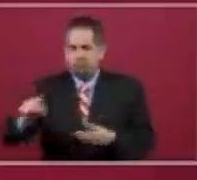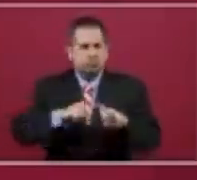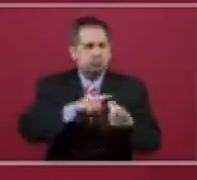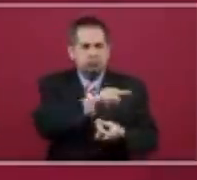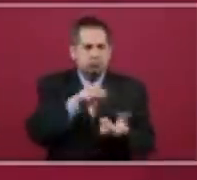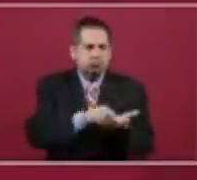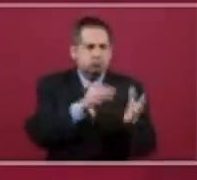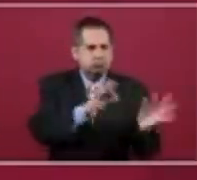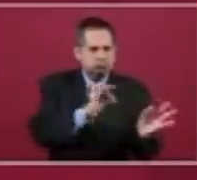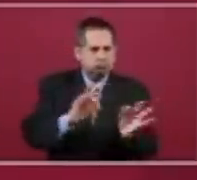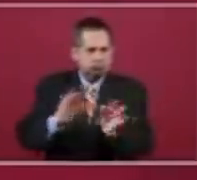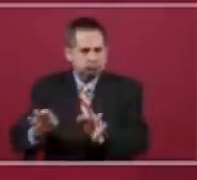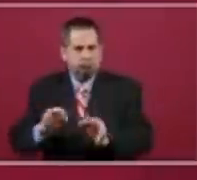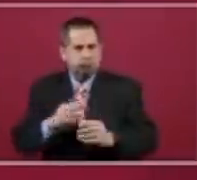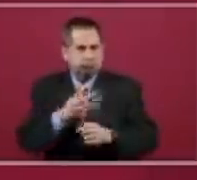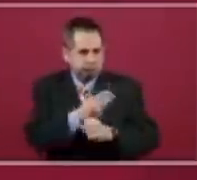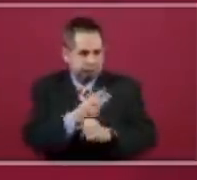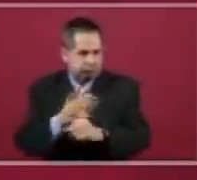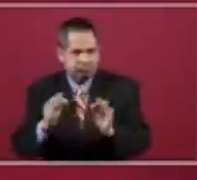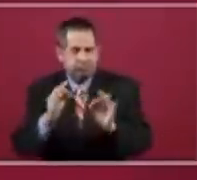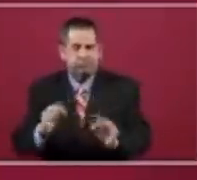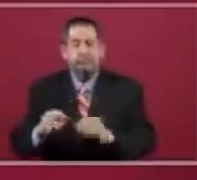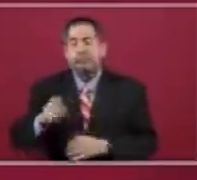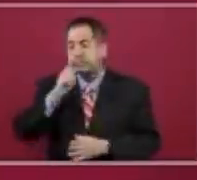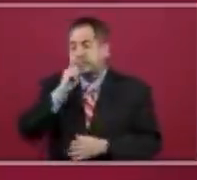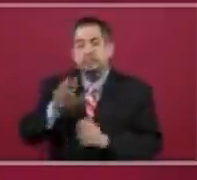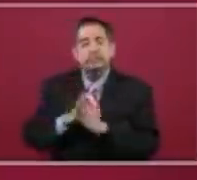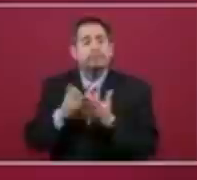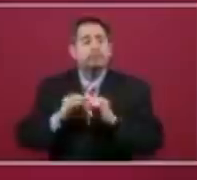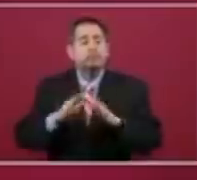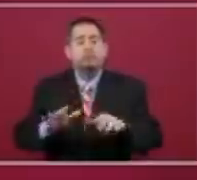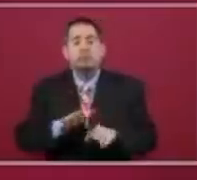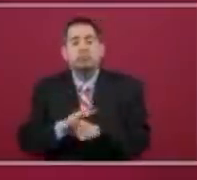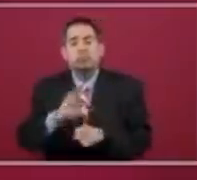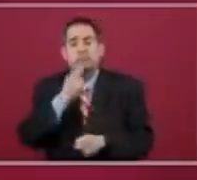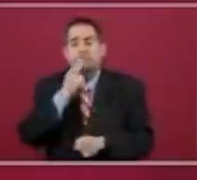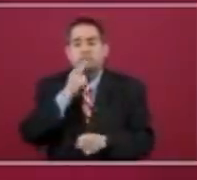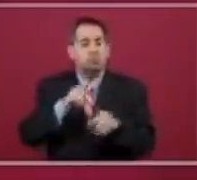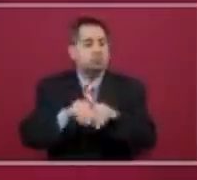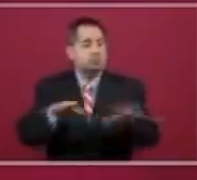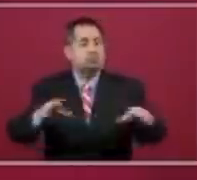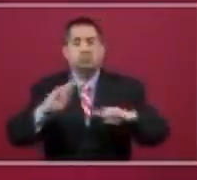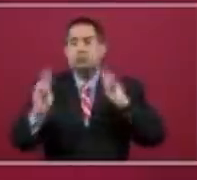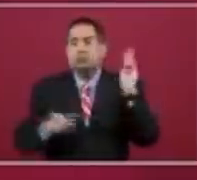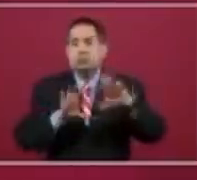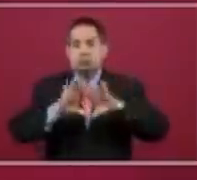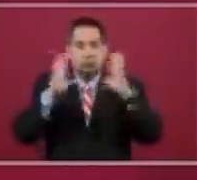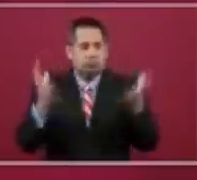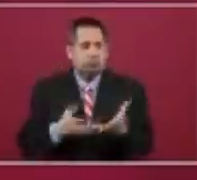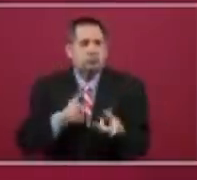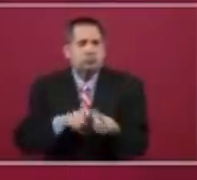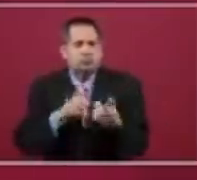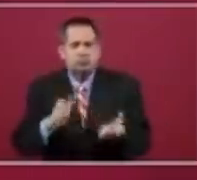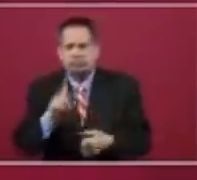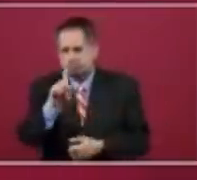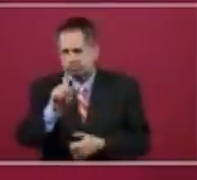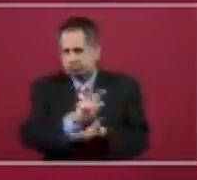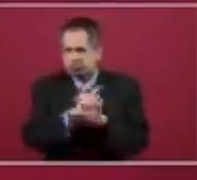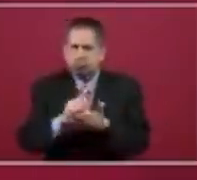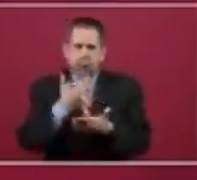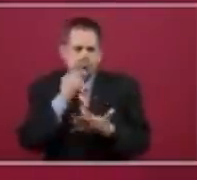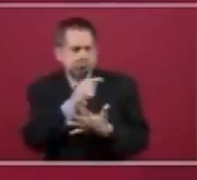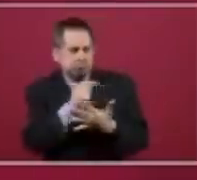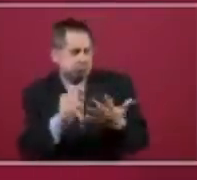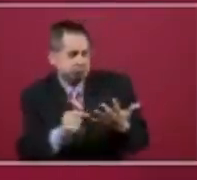brinda un análisis integral del estado del uso y la gestión de los recursos hídricos del planeta. Dada esta